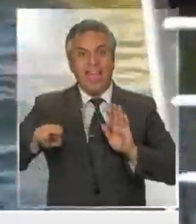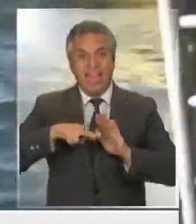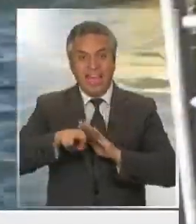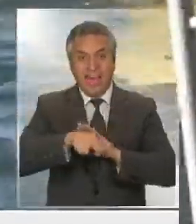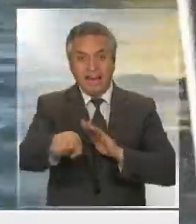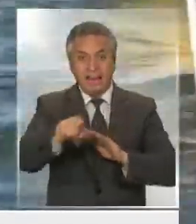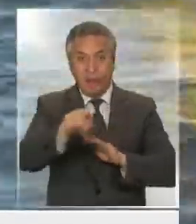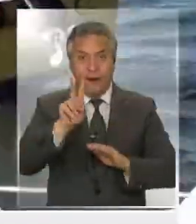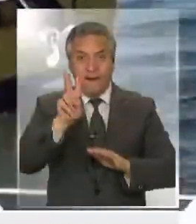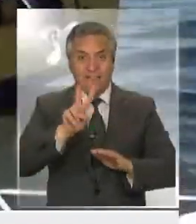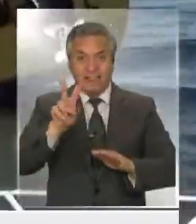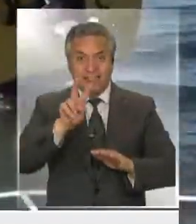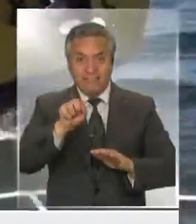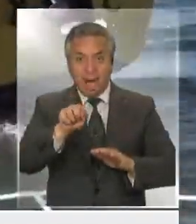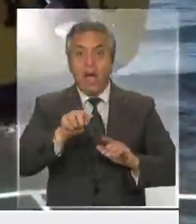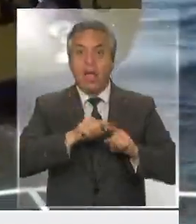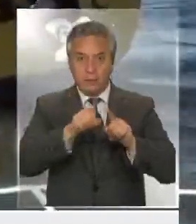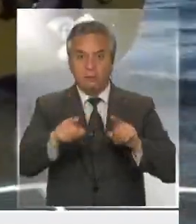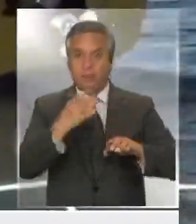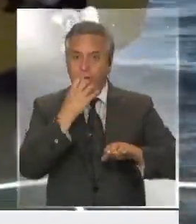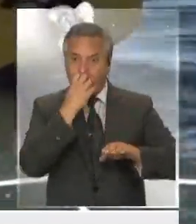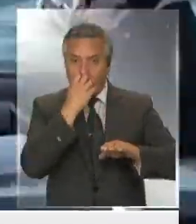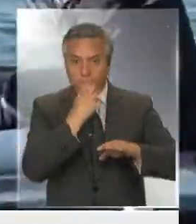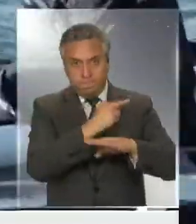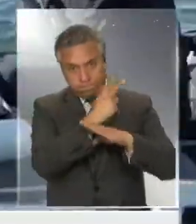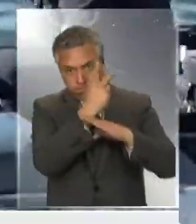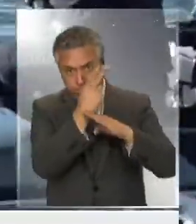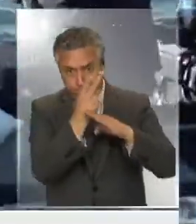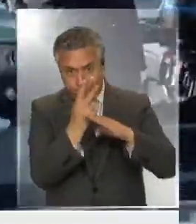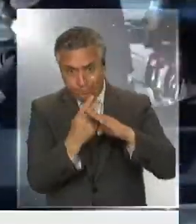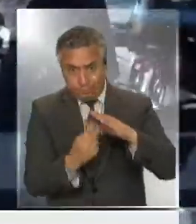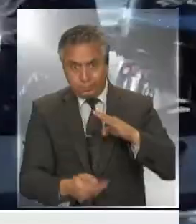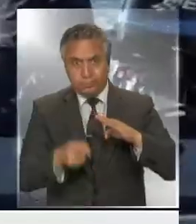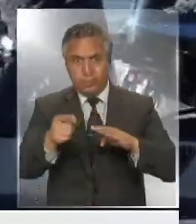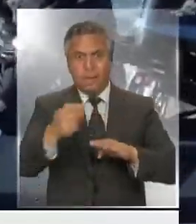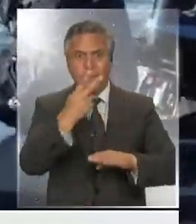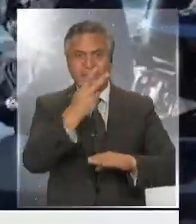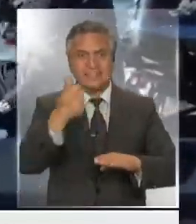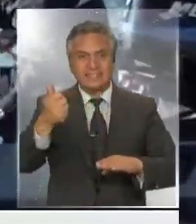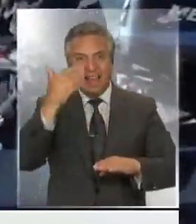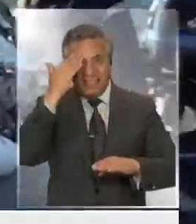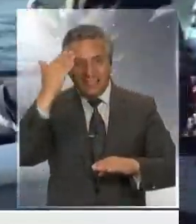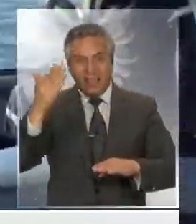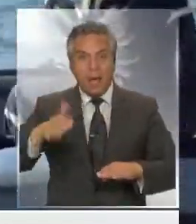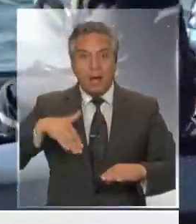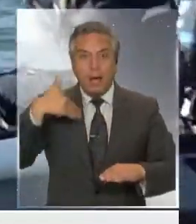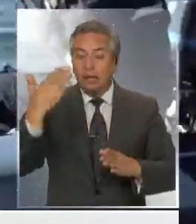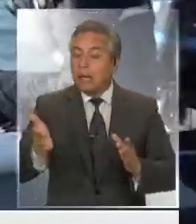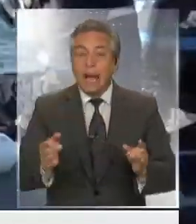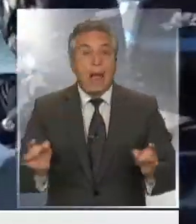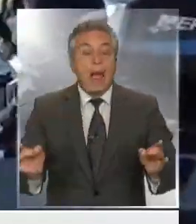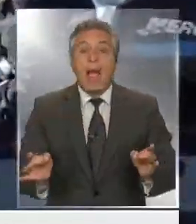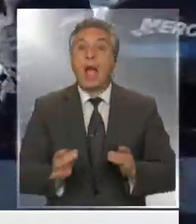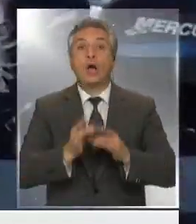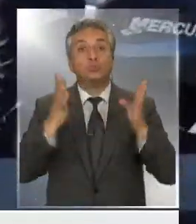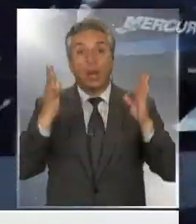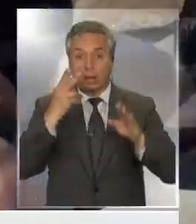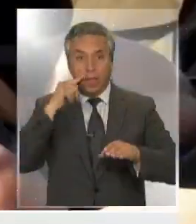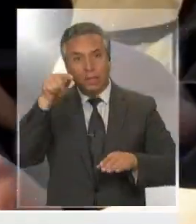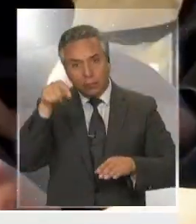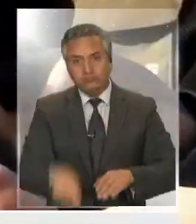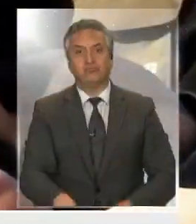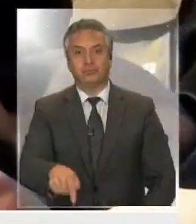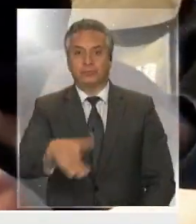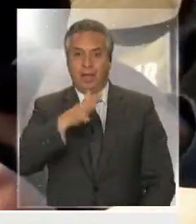esa localidad. Un buzo mariscador, 26 días después, encontraría por casualidad el vehículo y el cuerpo de Carolina.